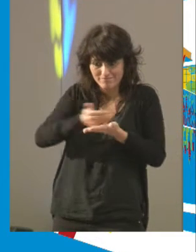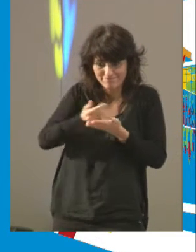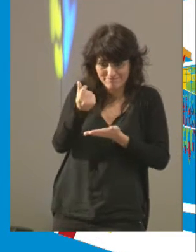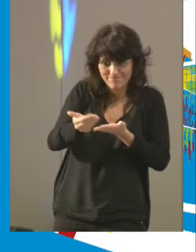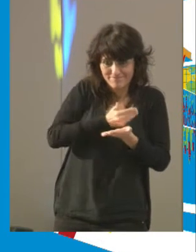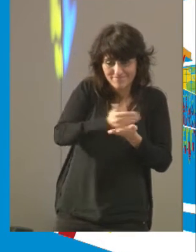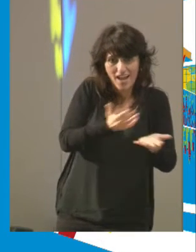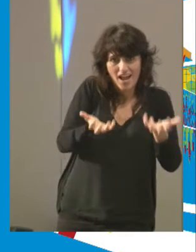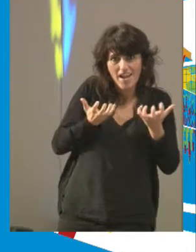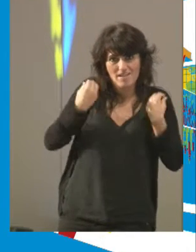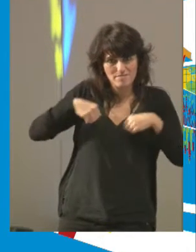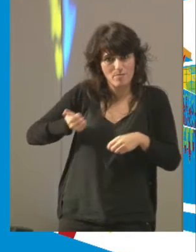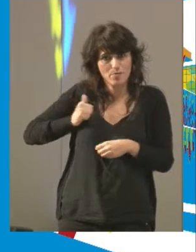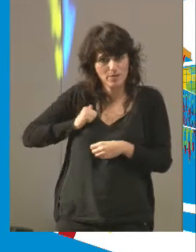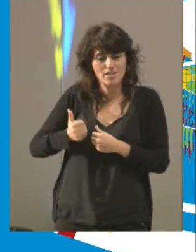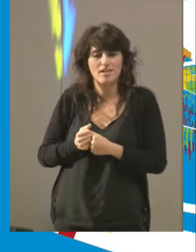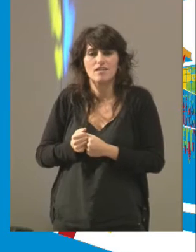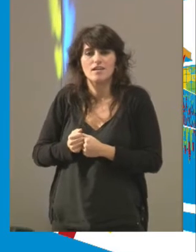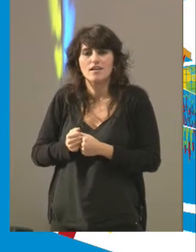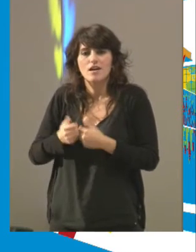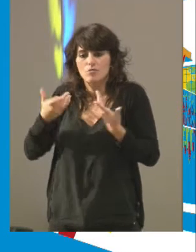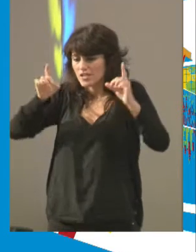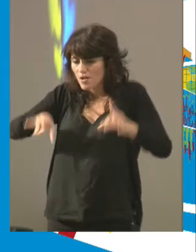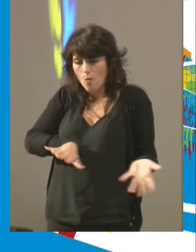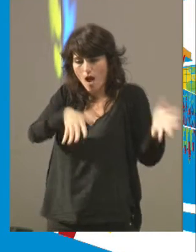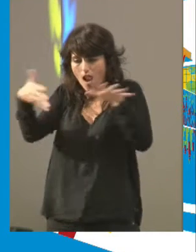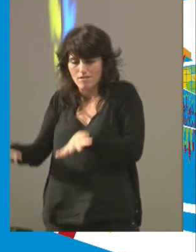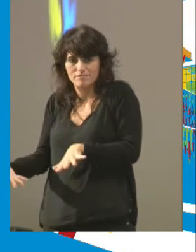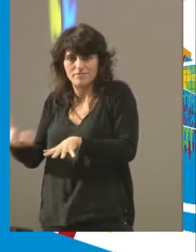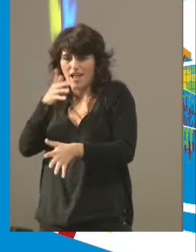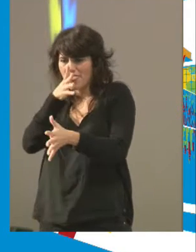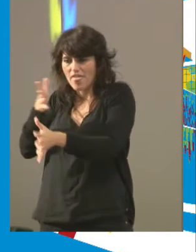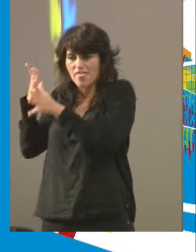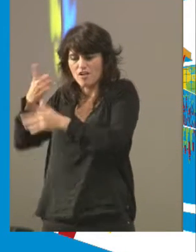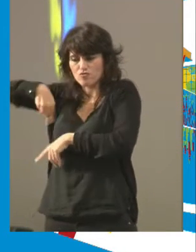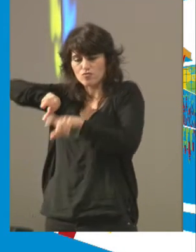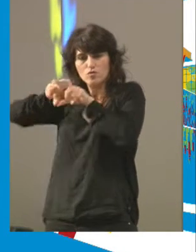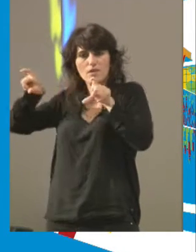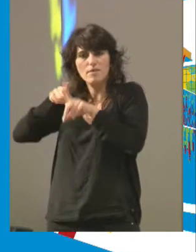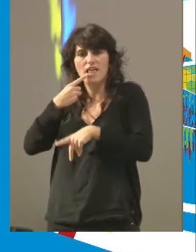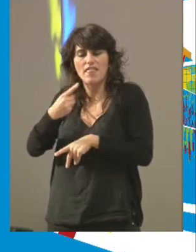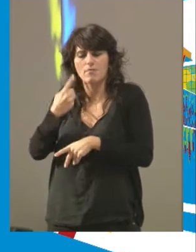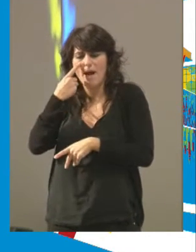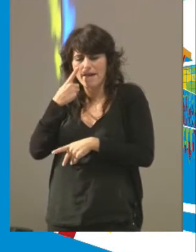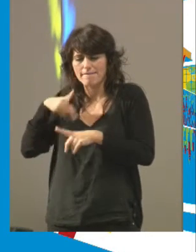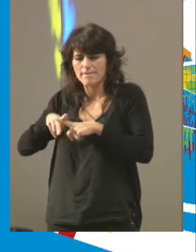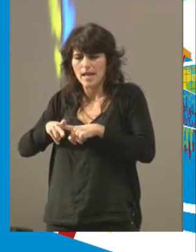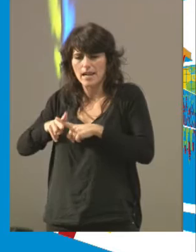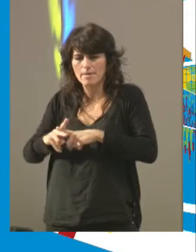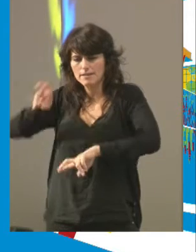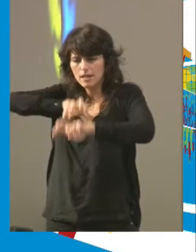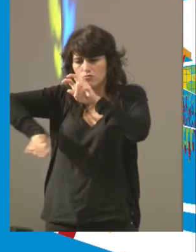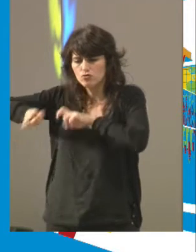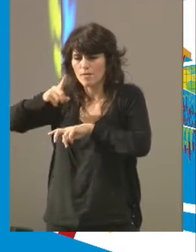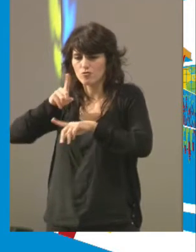en ese oeste. Entonces, en Itainova hace 10 años dijimos, vamos a buscar una herramienta, vamos a intentar buscar